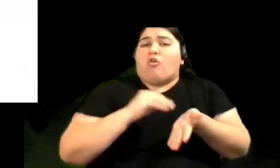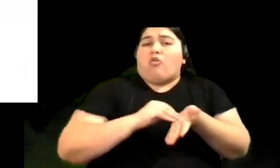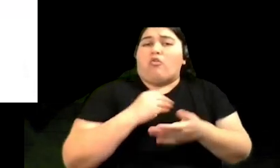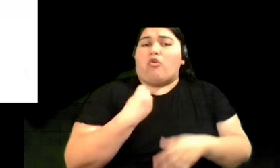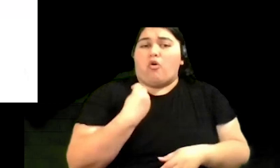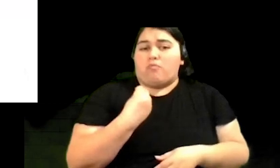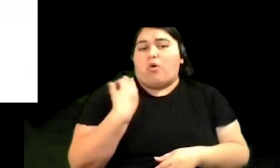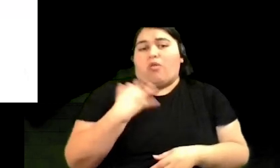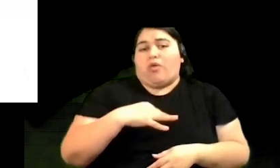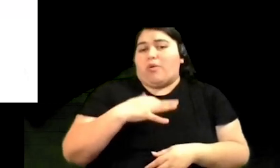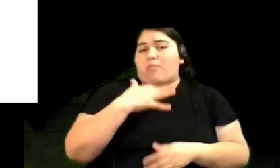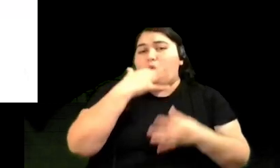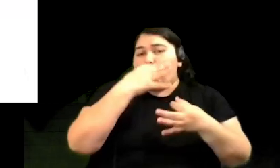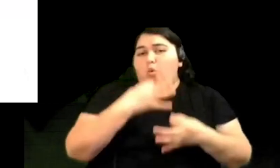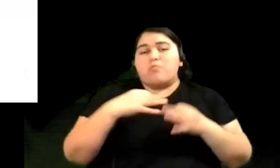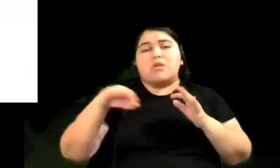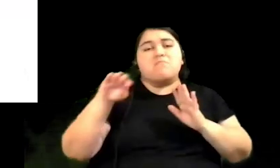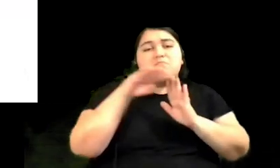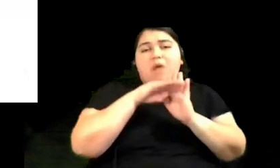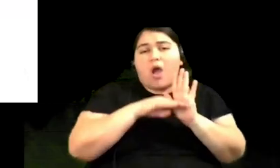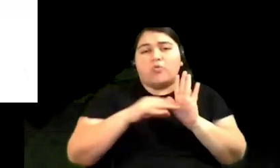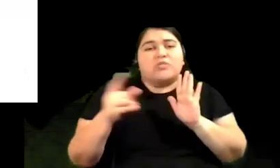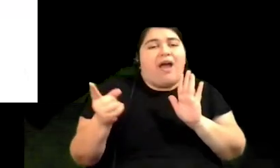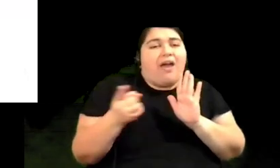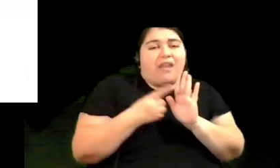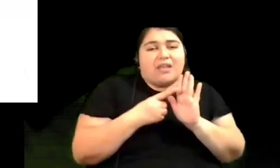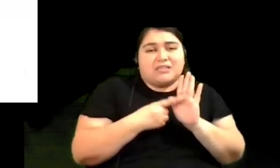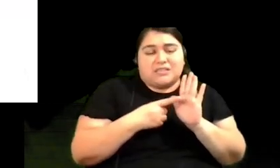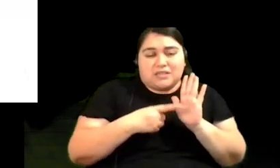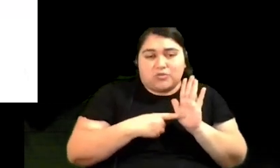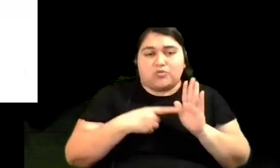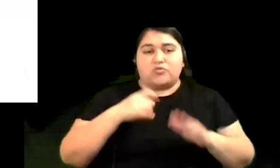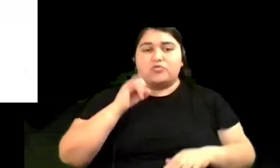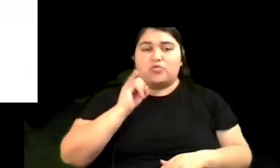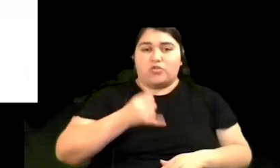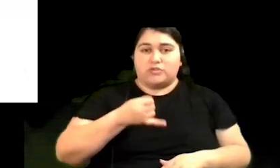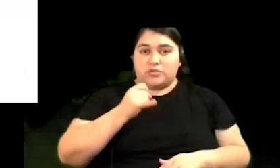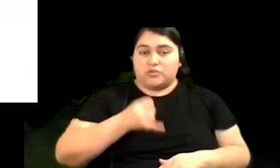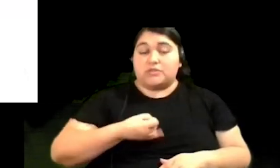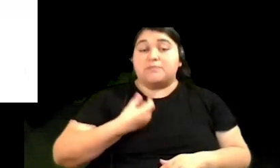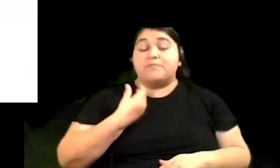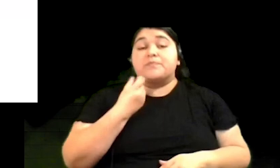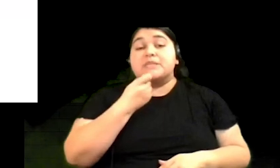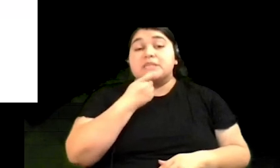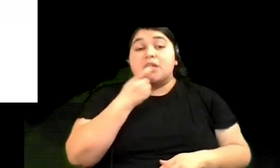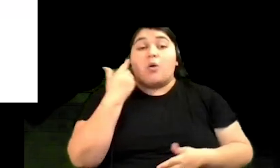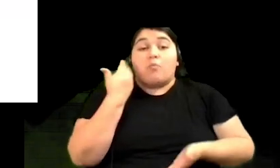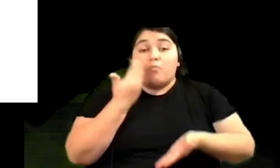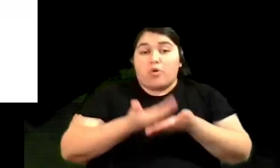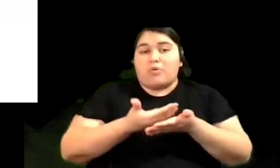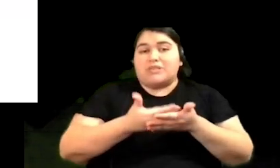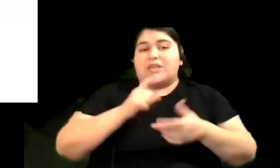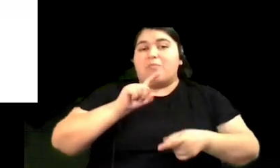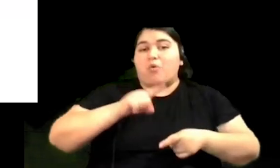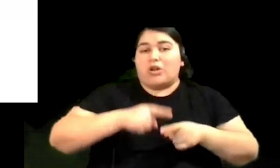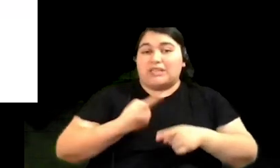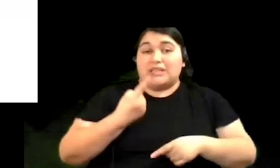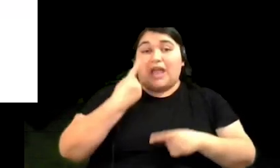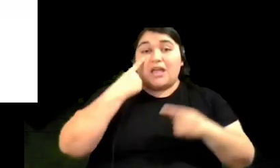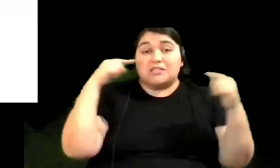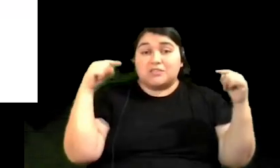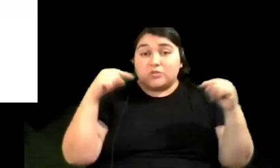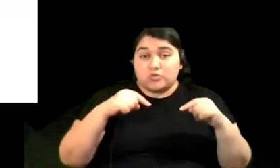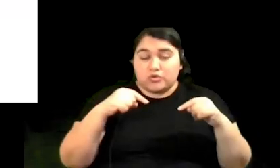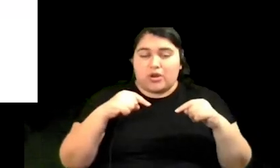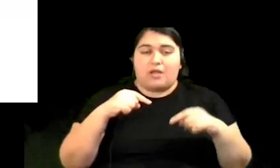cumplir ciertas pautas, ciertos requisitos, ¿no? Cumplir con ciertos aspectos de política institucional. O sea,